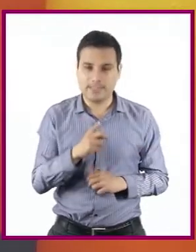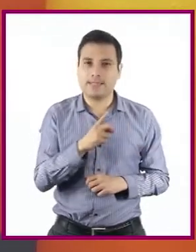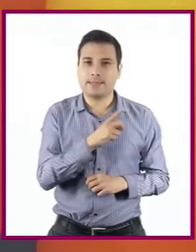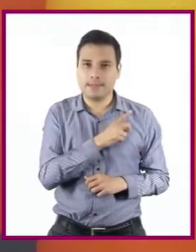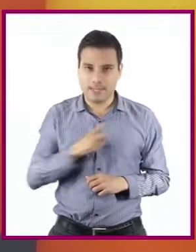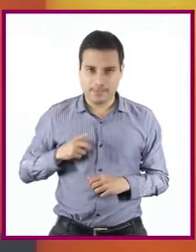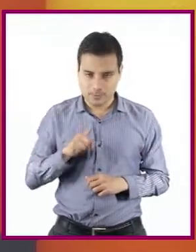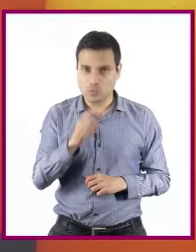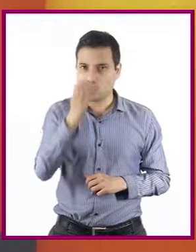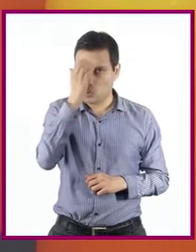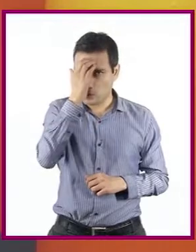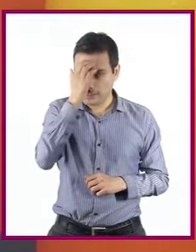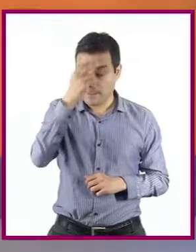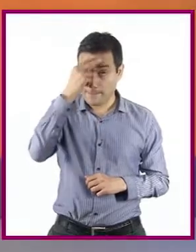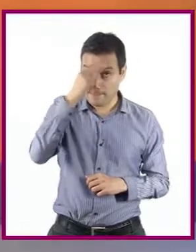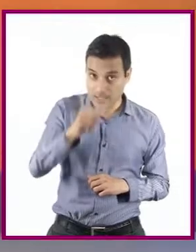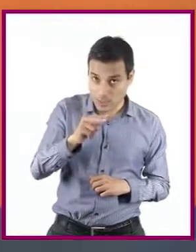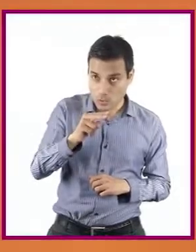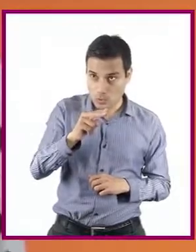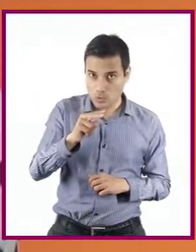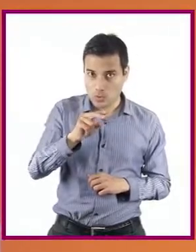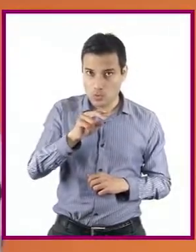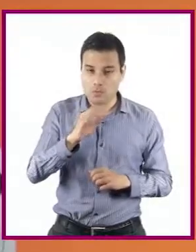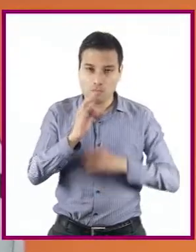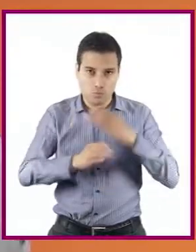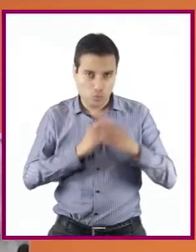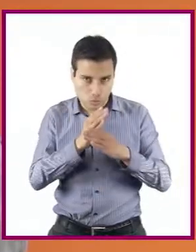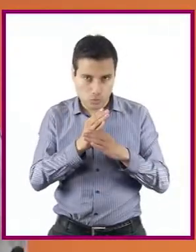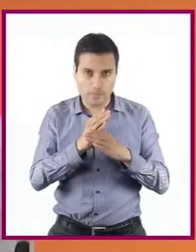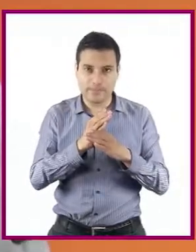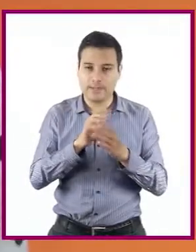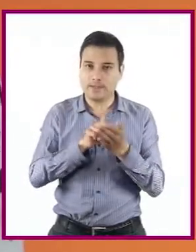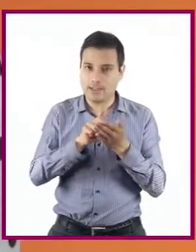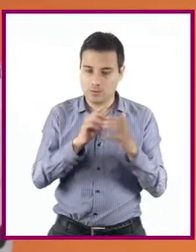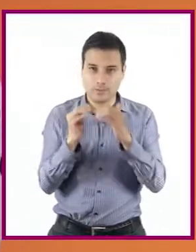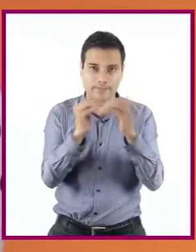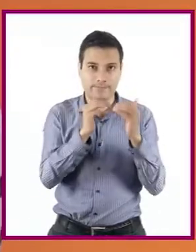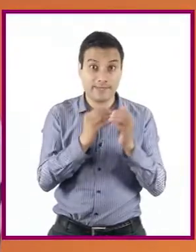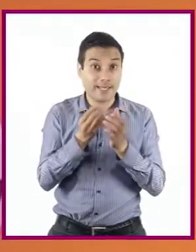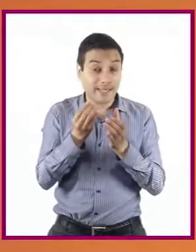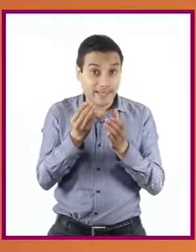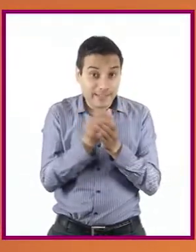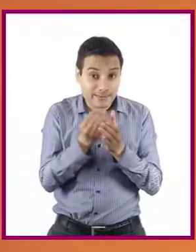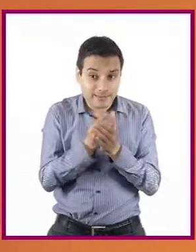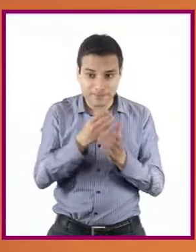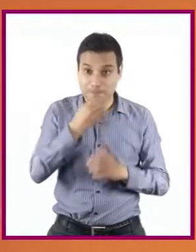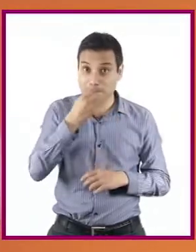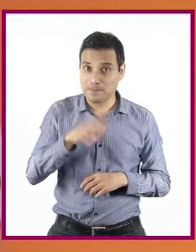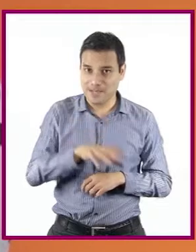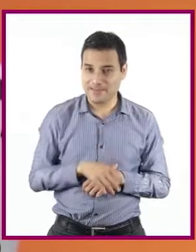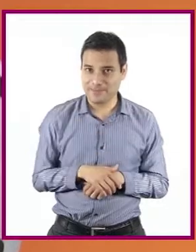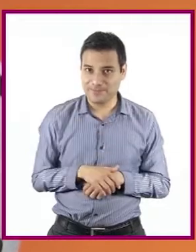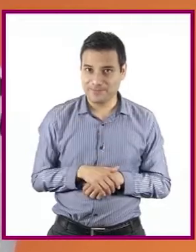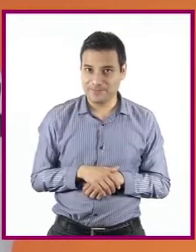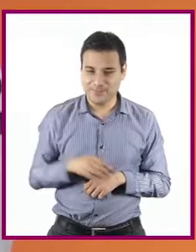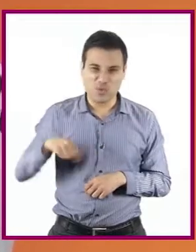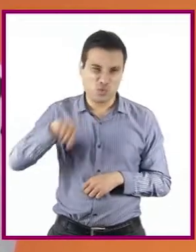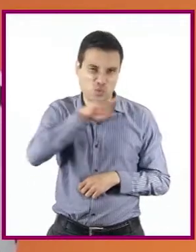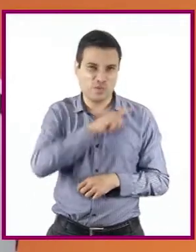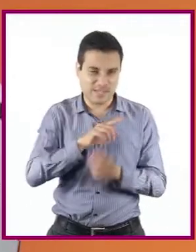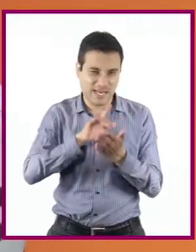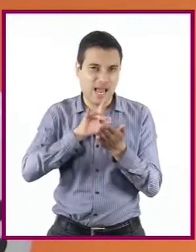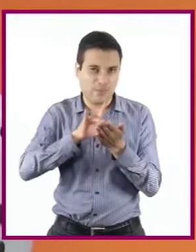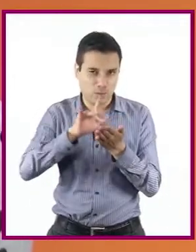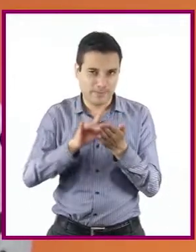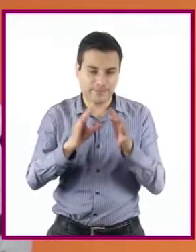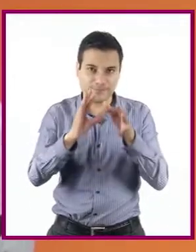en nuestro país y en el mundo. Les tenemos una gran sesión. Para acompañarlos y dar respuesta a algunas de estas